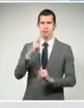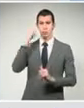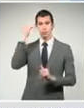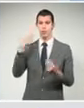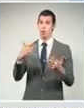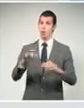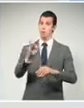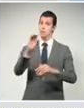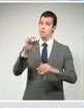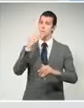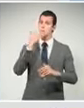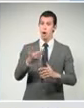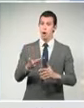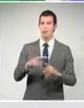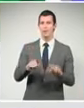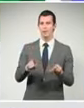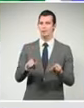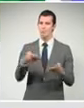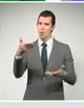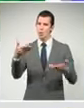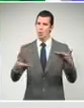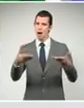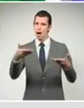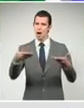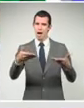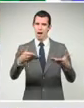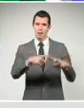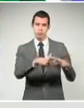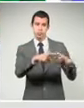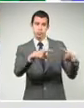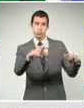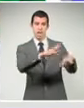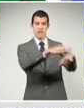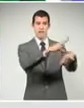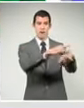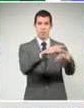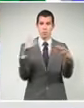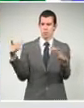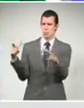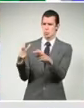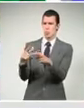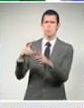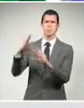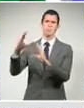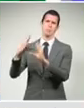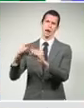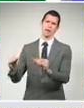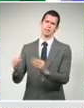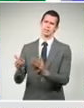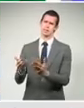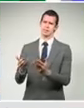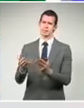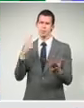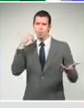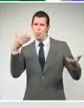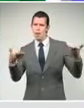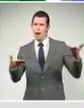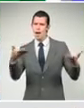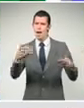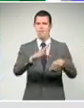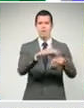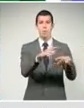con el número de casos diagnosticados ayer da un balance muy negativo. Estamos hablando de